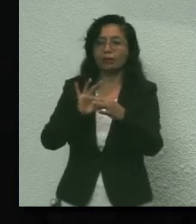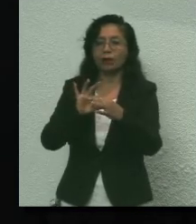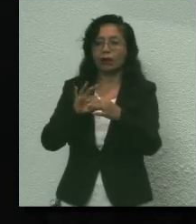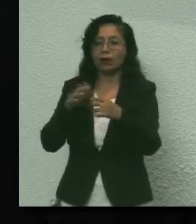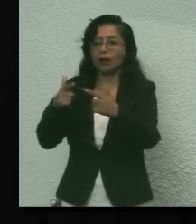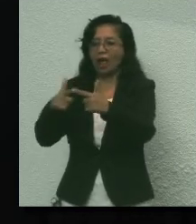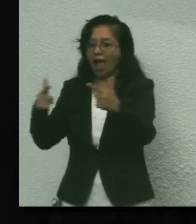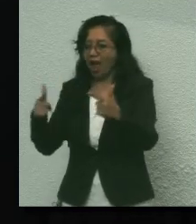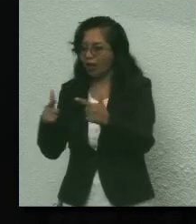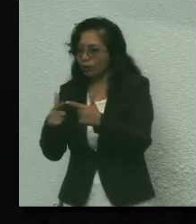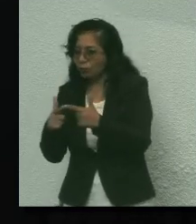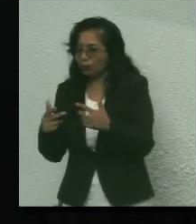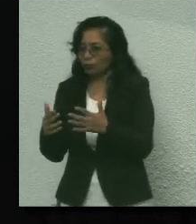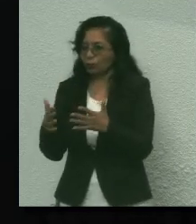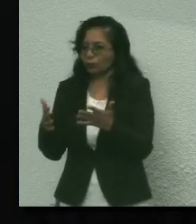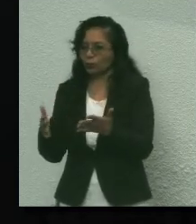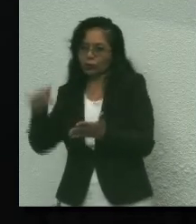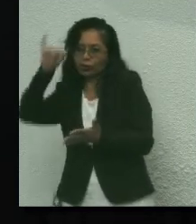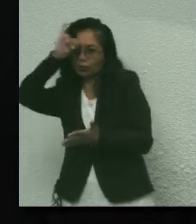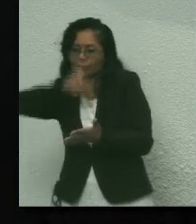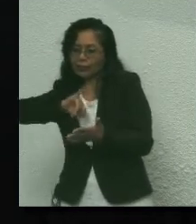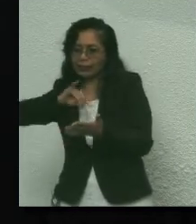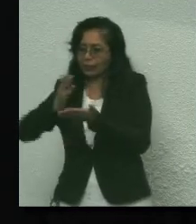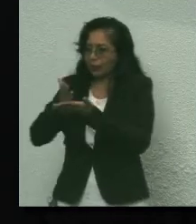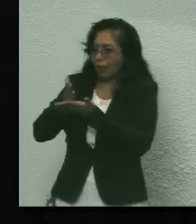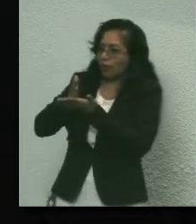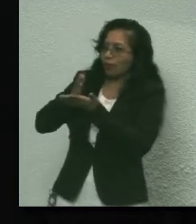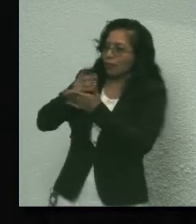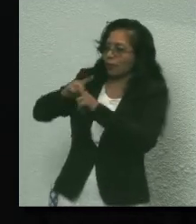grupos de poder ajenos a Quintana Roo.